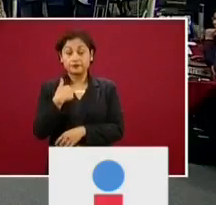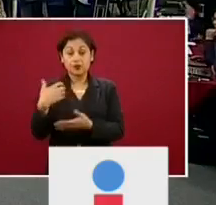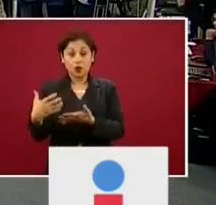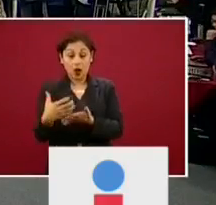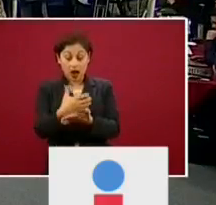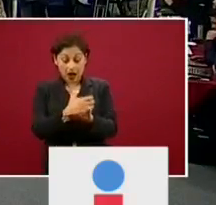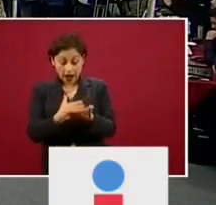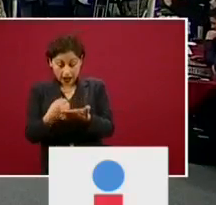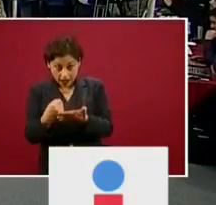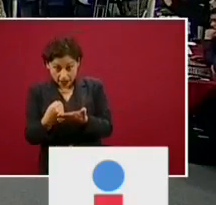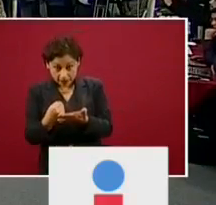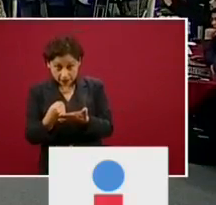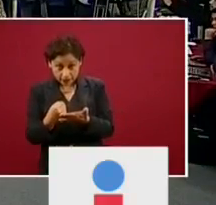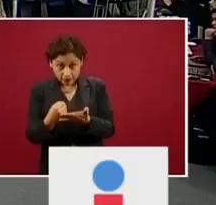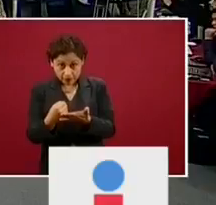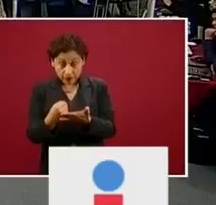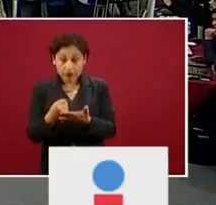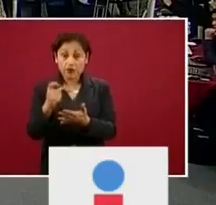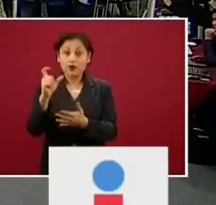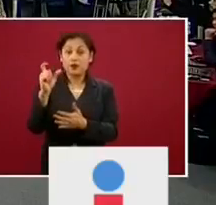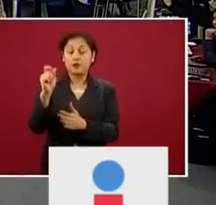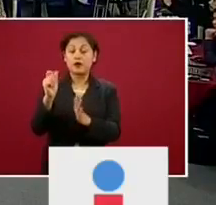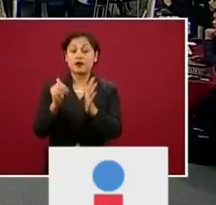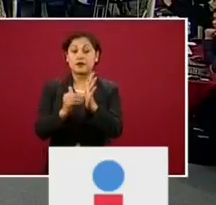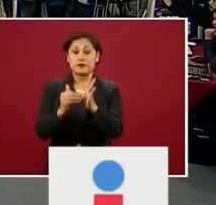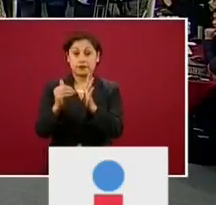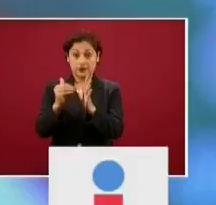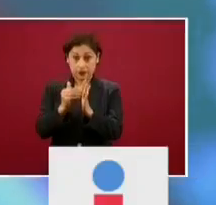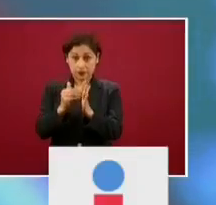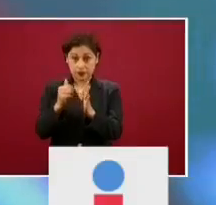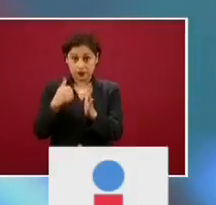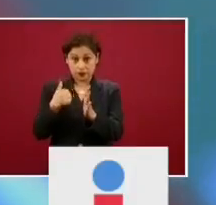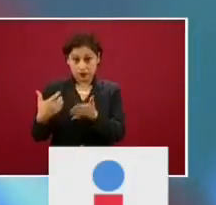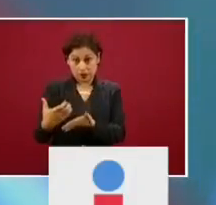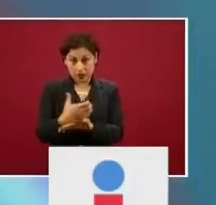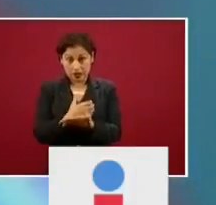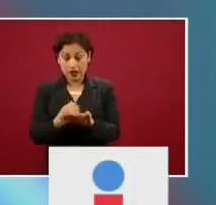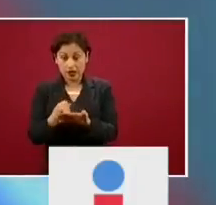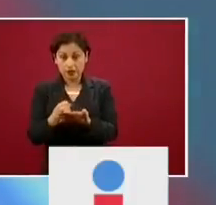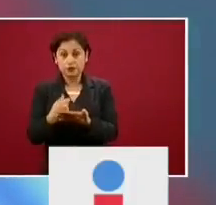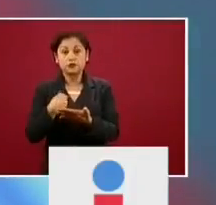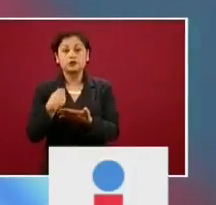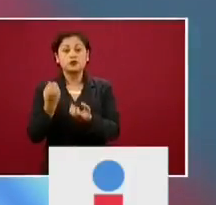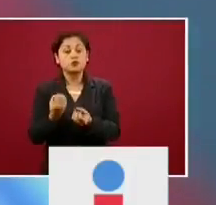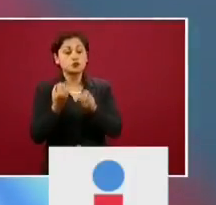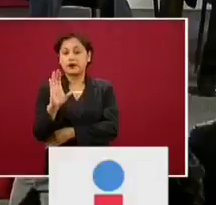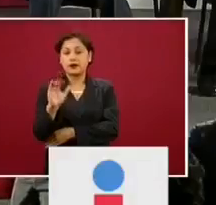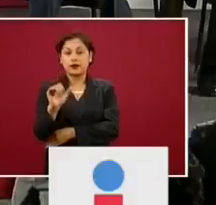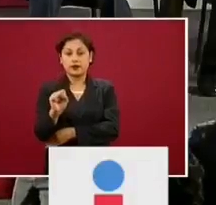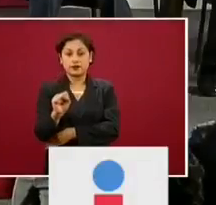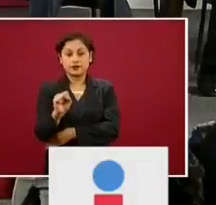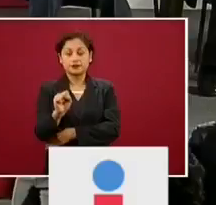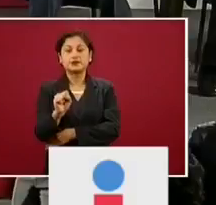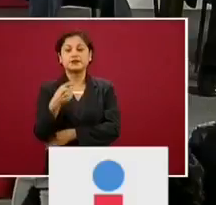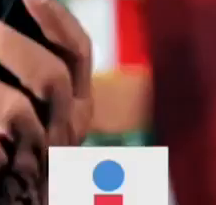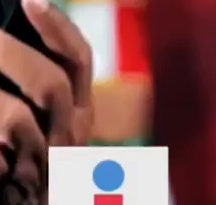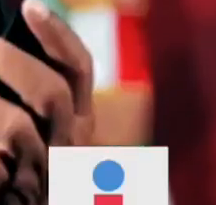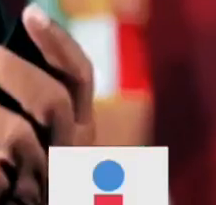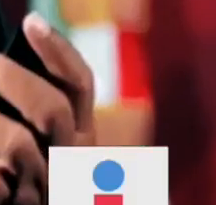premio de 20 millones, va a ser para becas, lo voy a